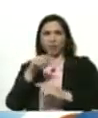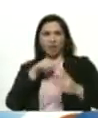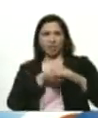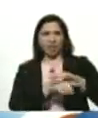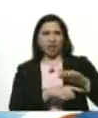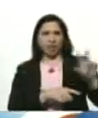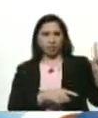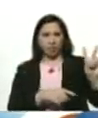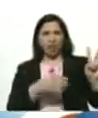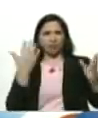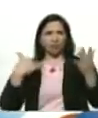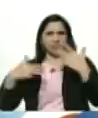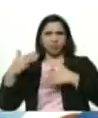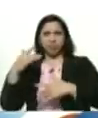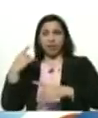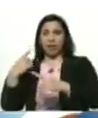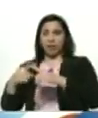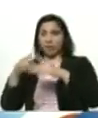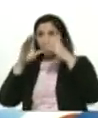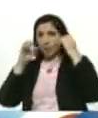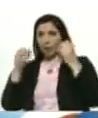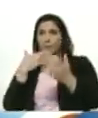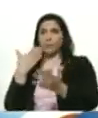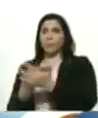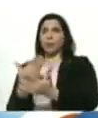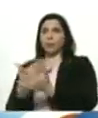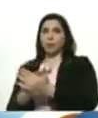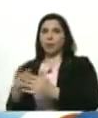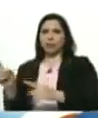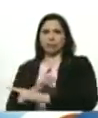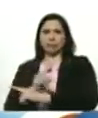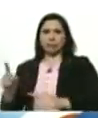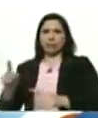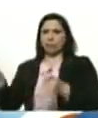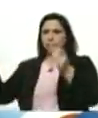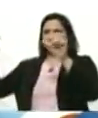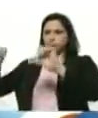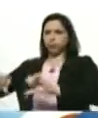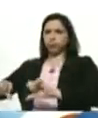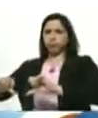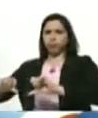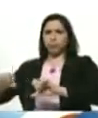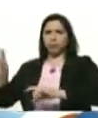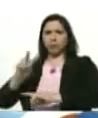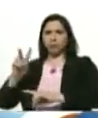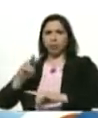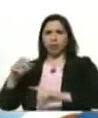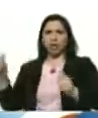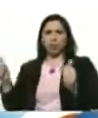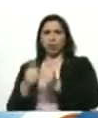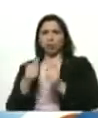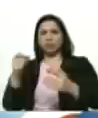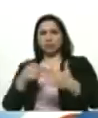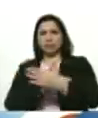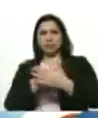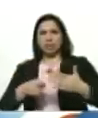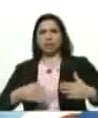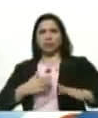ex embajador de eeuu propone acelerar colapso de venezuela con sanciones a pdvsa